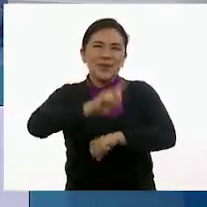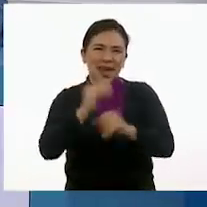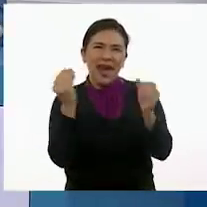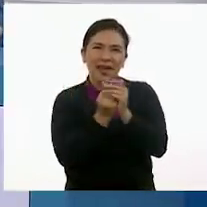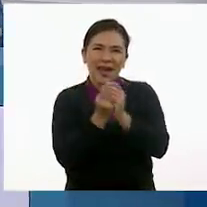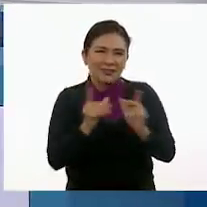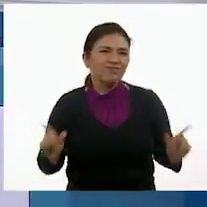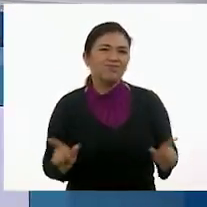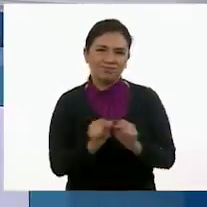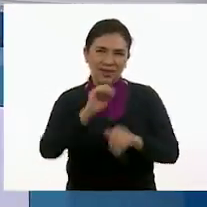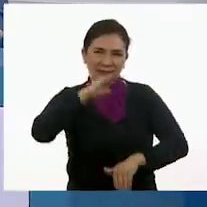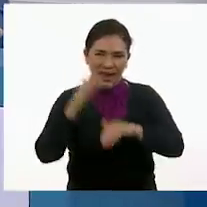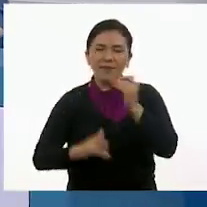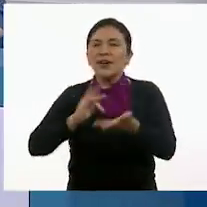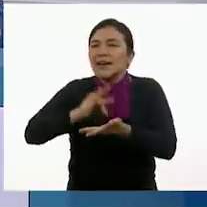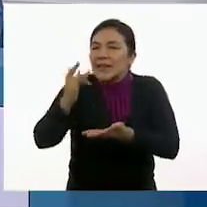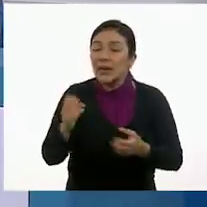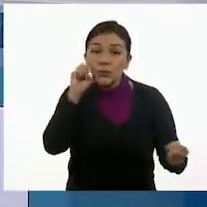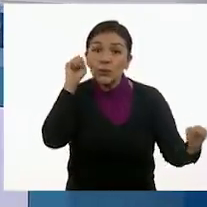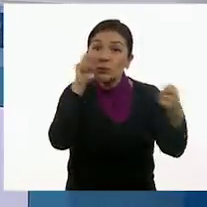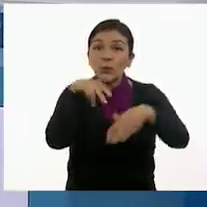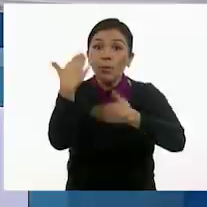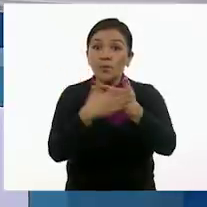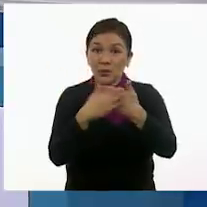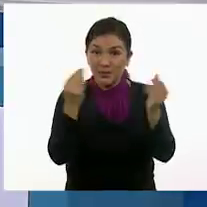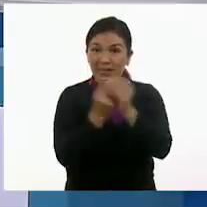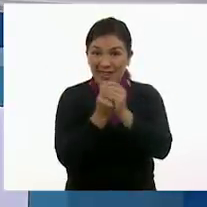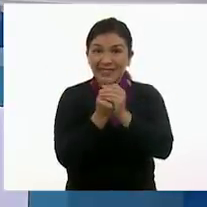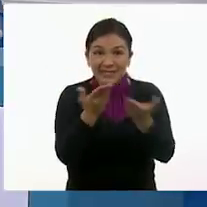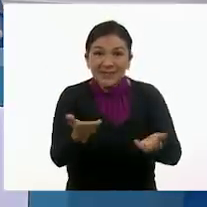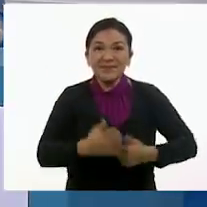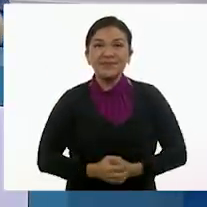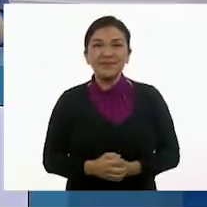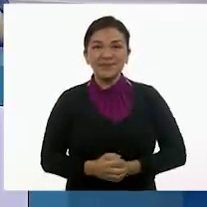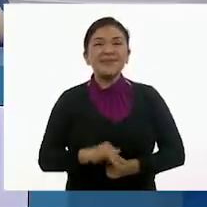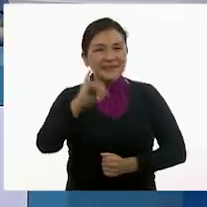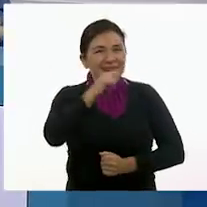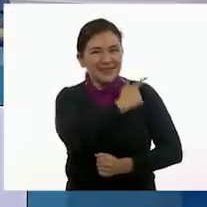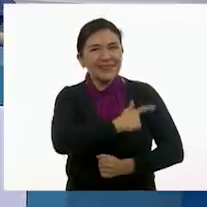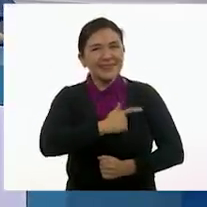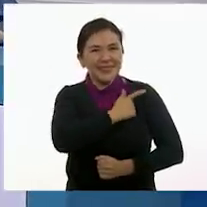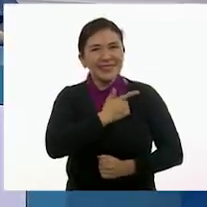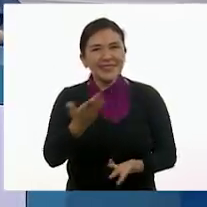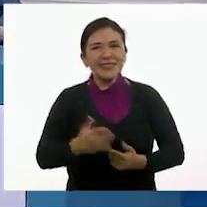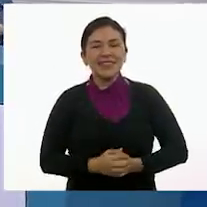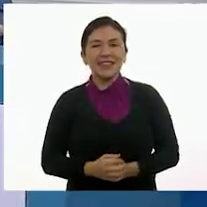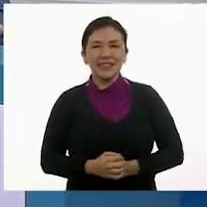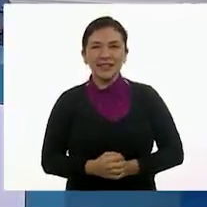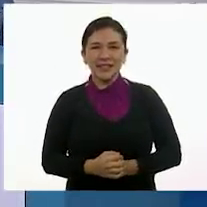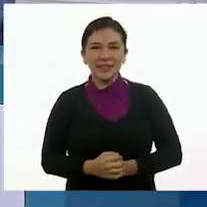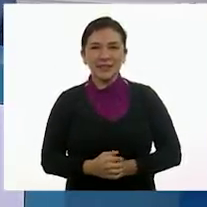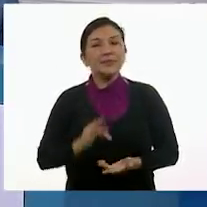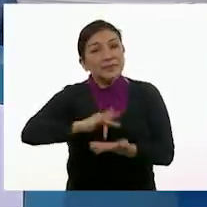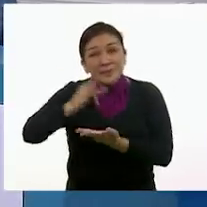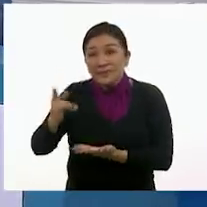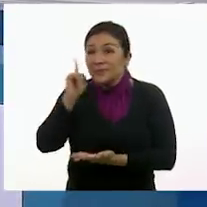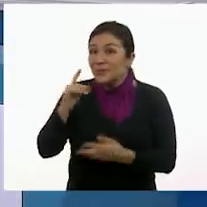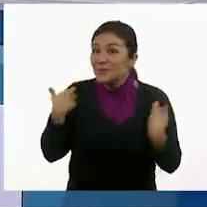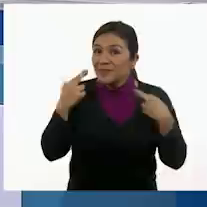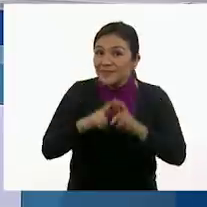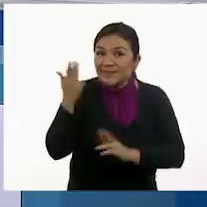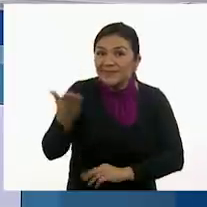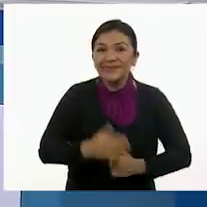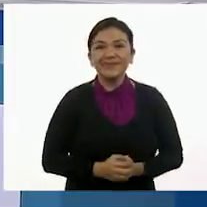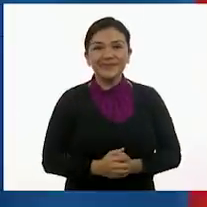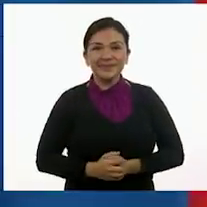terminado, chicos, muchas gracias. Nos vemos la siguiente clase, ¿les parece? Sí. Muy bien. Gracias, maestra. De